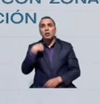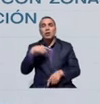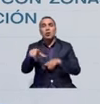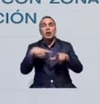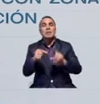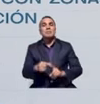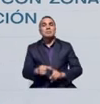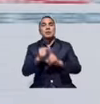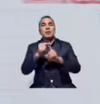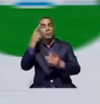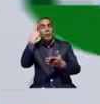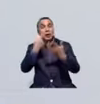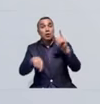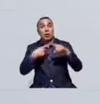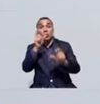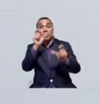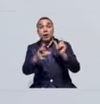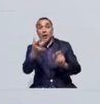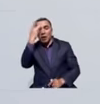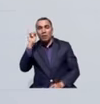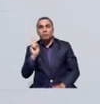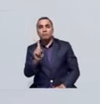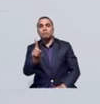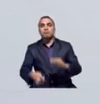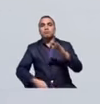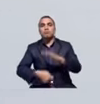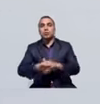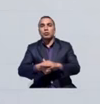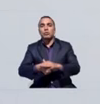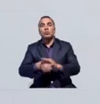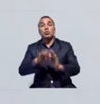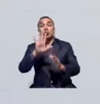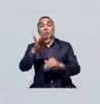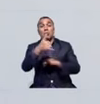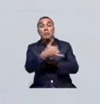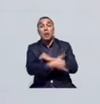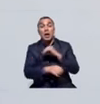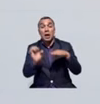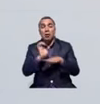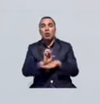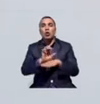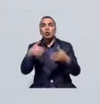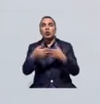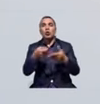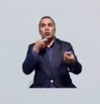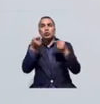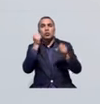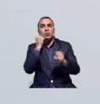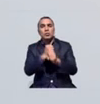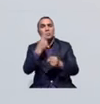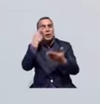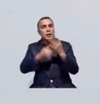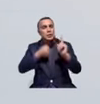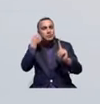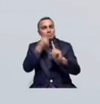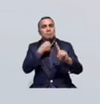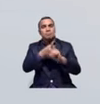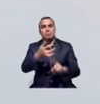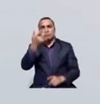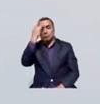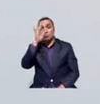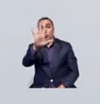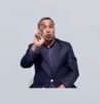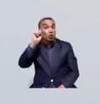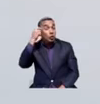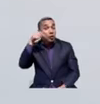zonas especiales para los pacientes aislados. El país está tomando todas las medidas necesarias para afrontar esta enfermedad.